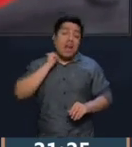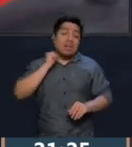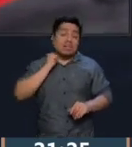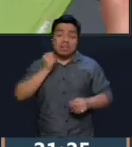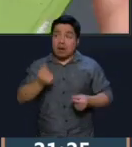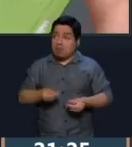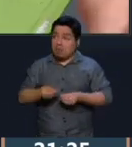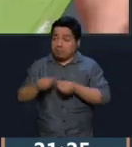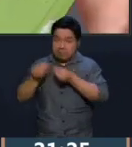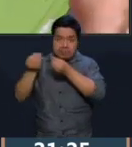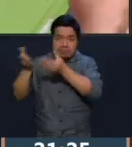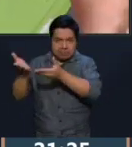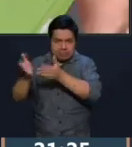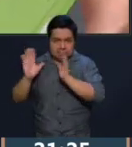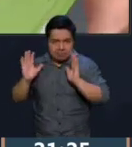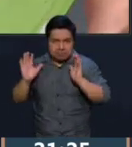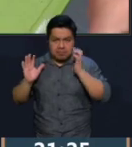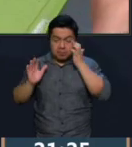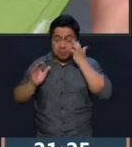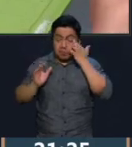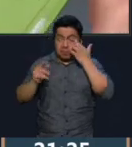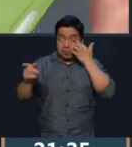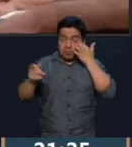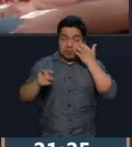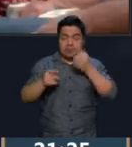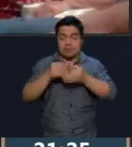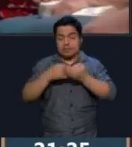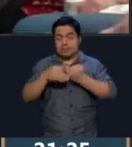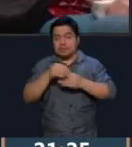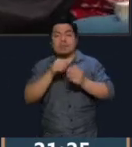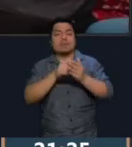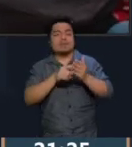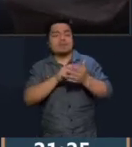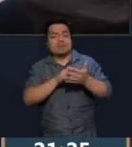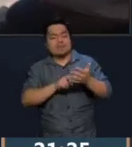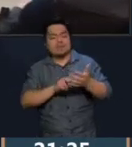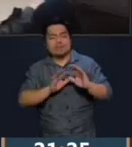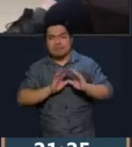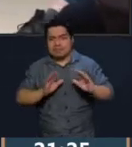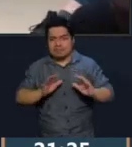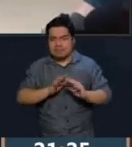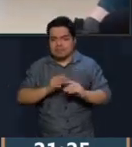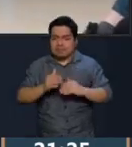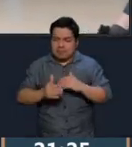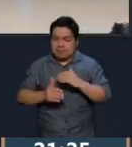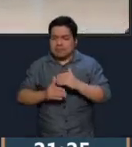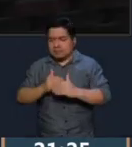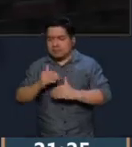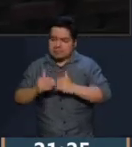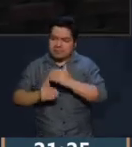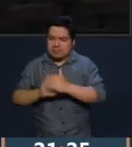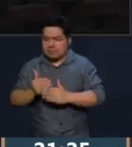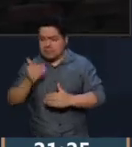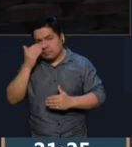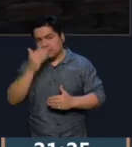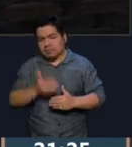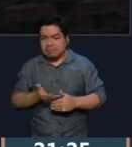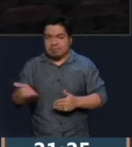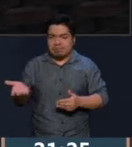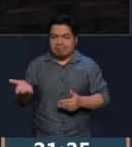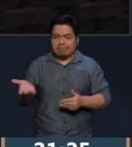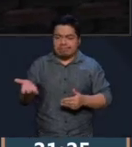y en esos términos, pues ya está corriendo pues el